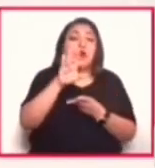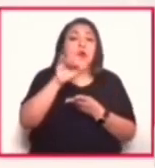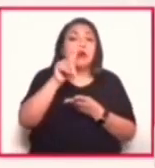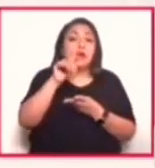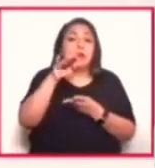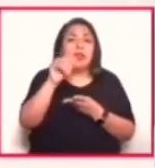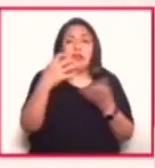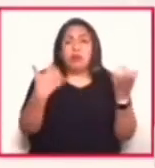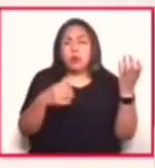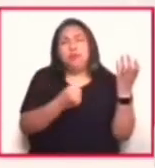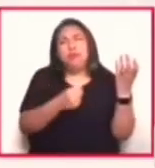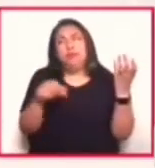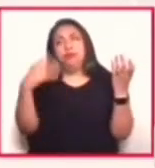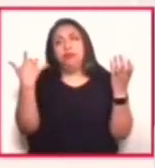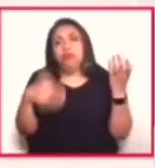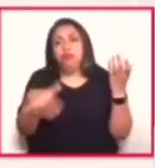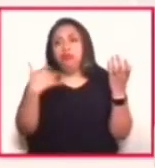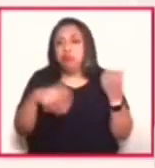increíble. Y